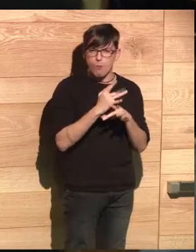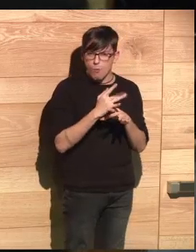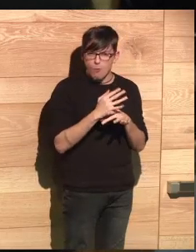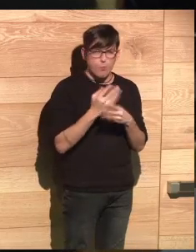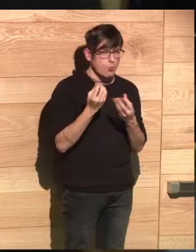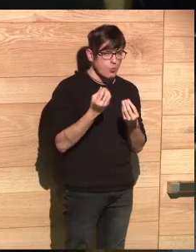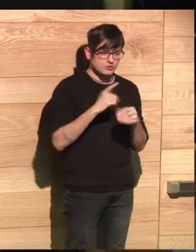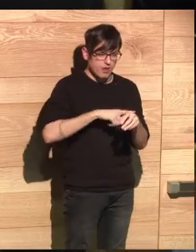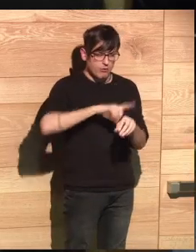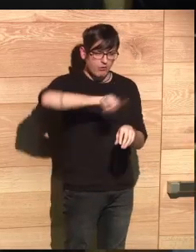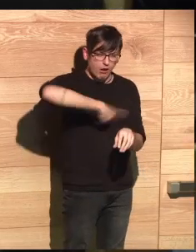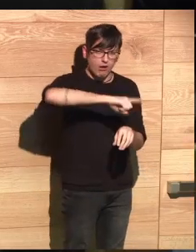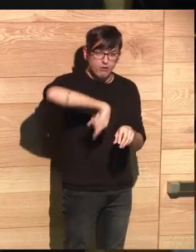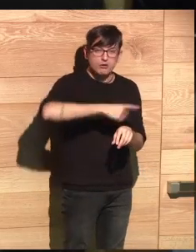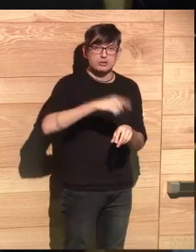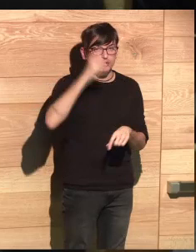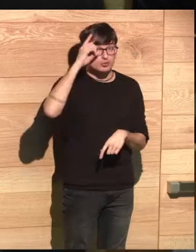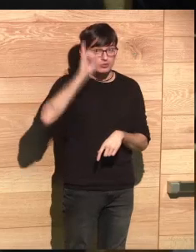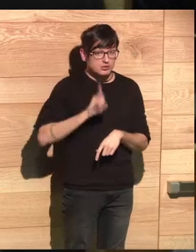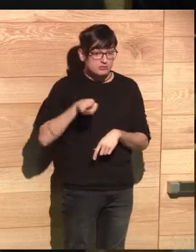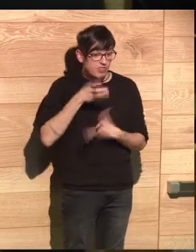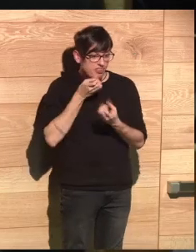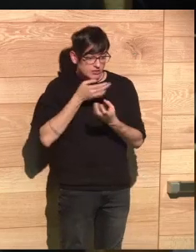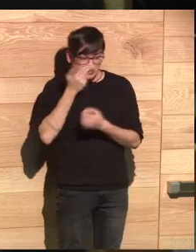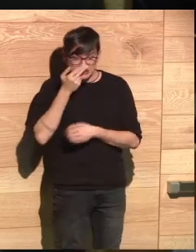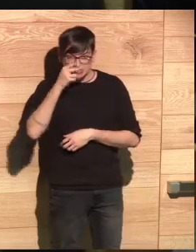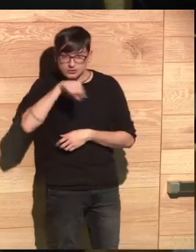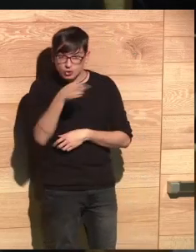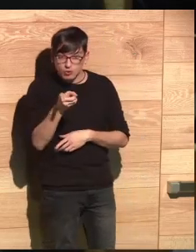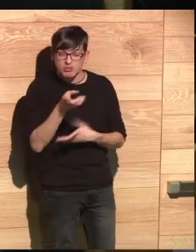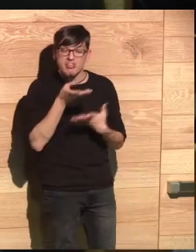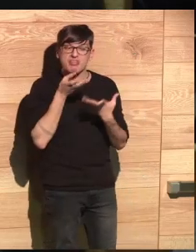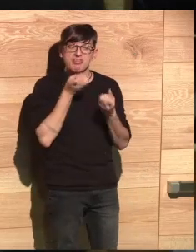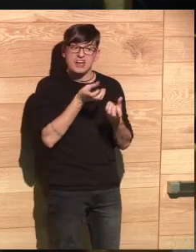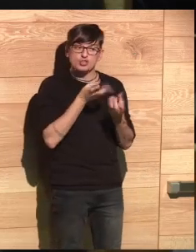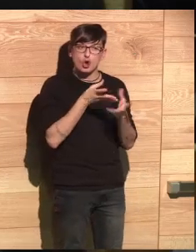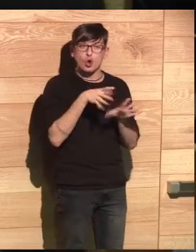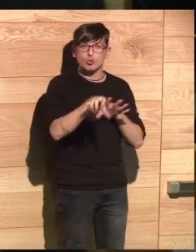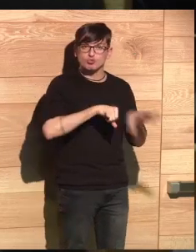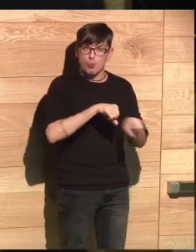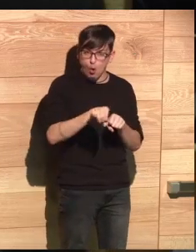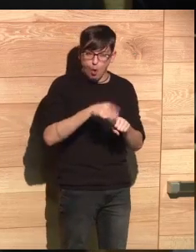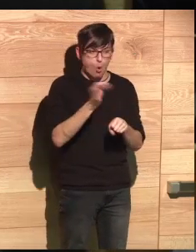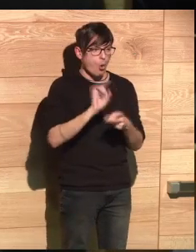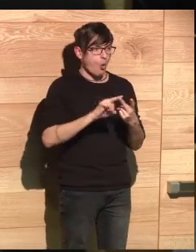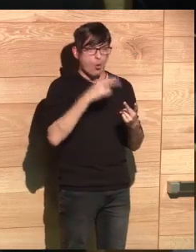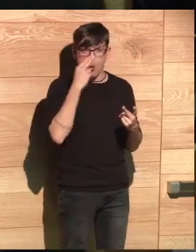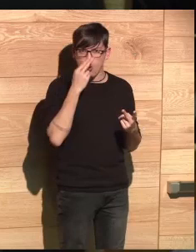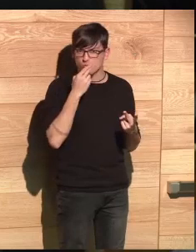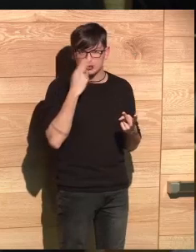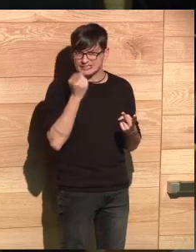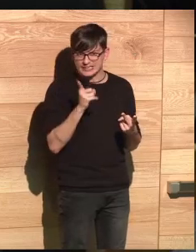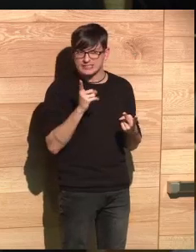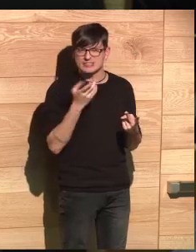y claro, yo no sé si esos datos son interesantes para ellos, son solamente datos de consumo o no les interesa qué pasa con